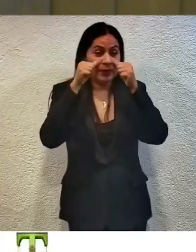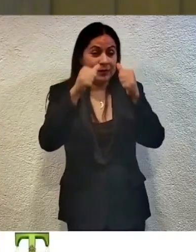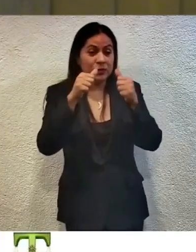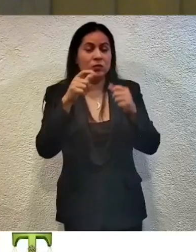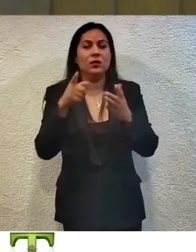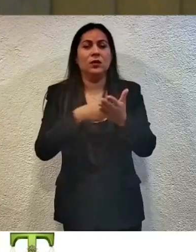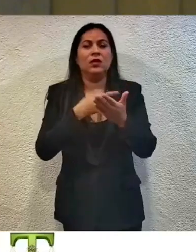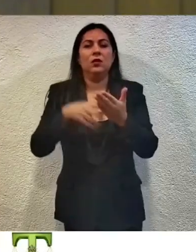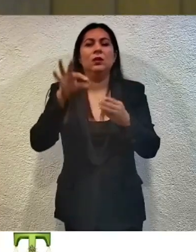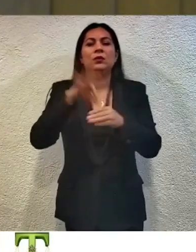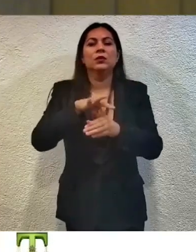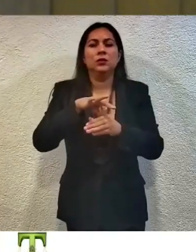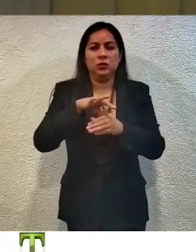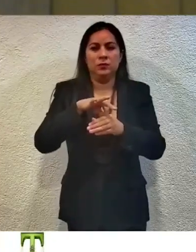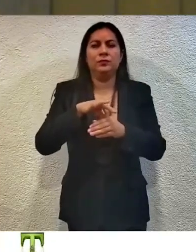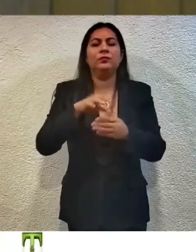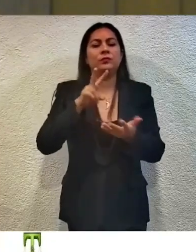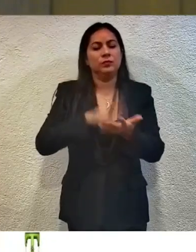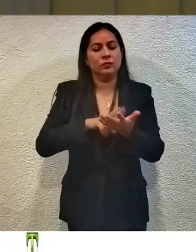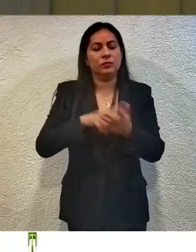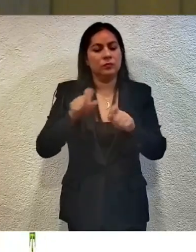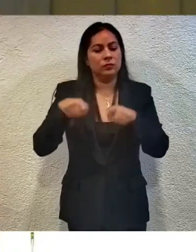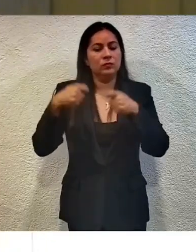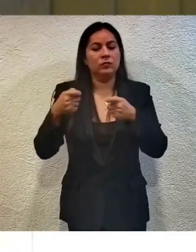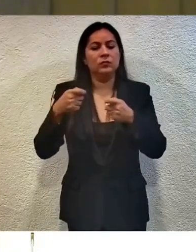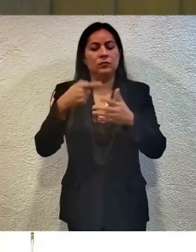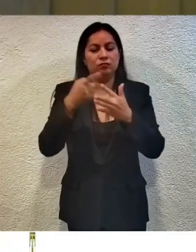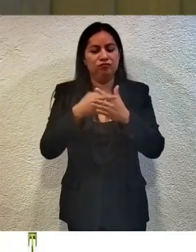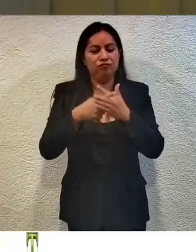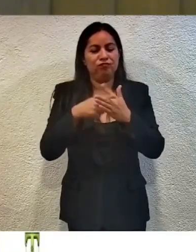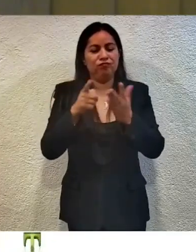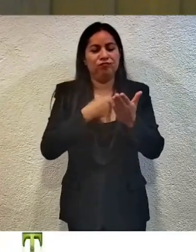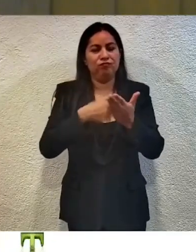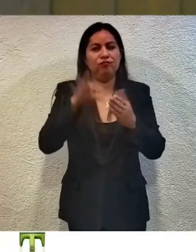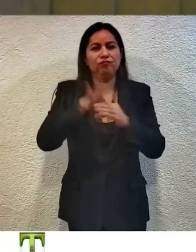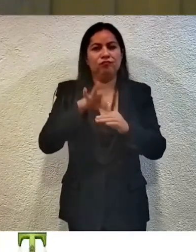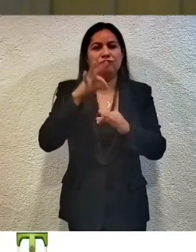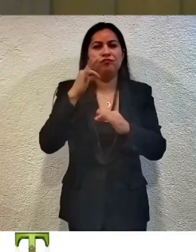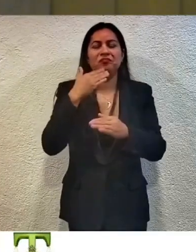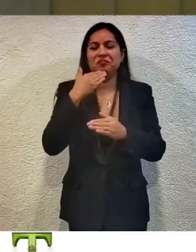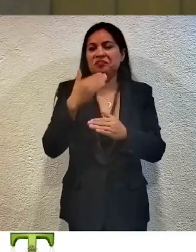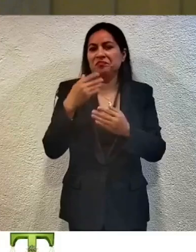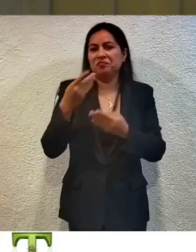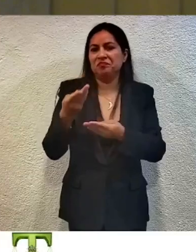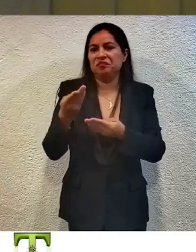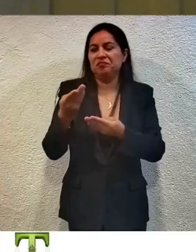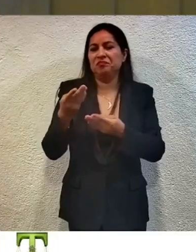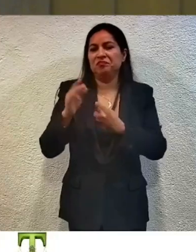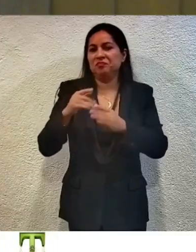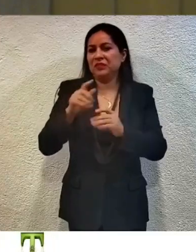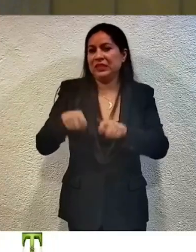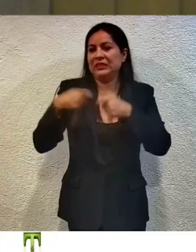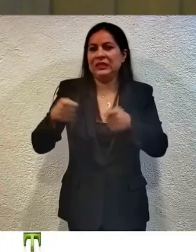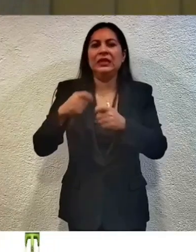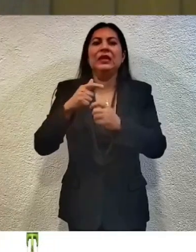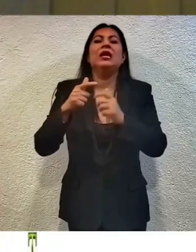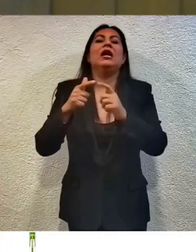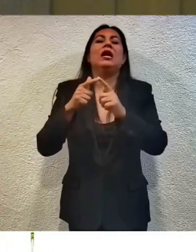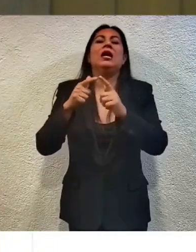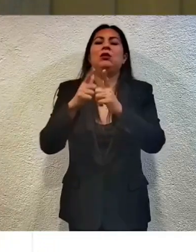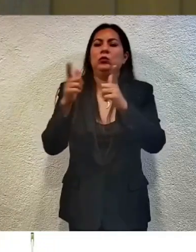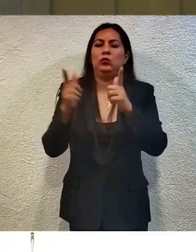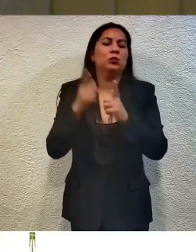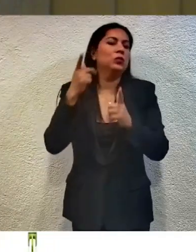con la votación válida emitida se contabilizan los votos efectivamente repartidos a todos los partidos